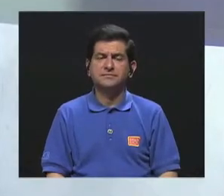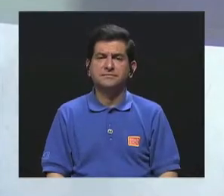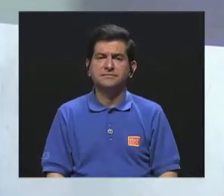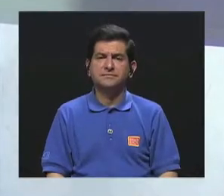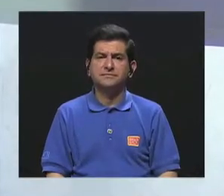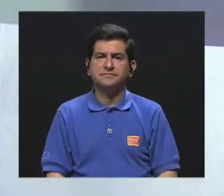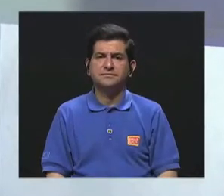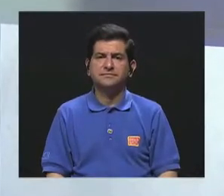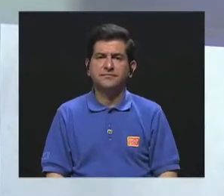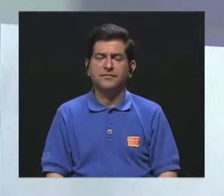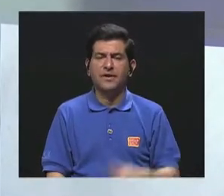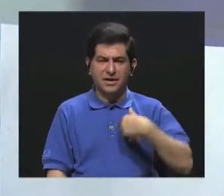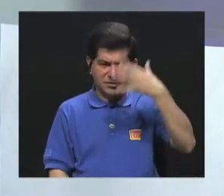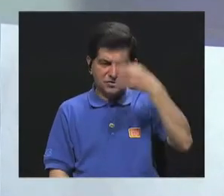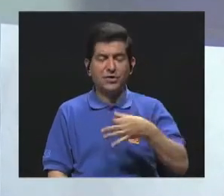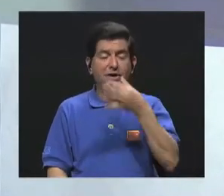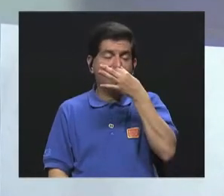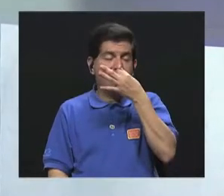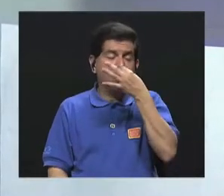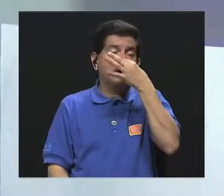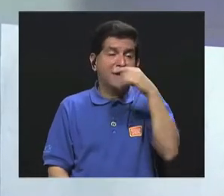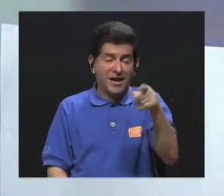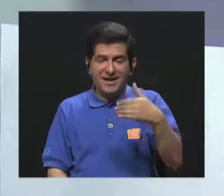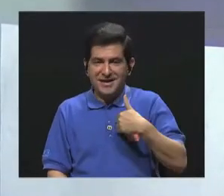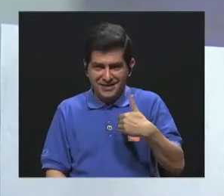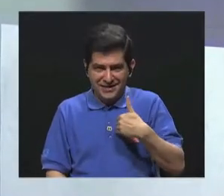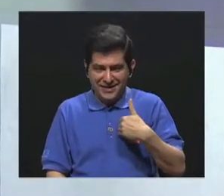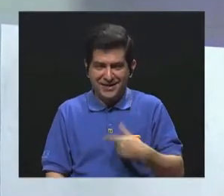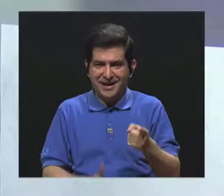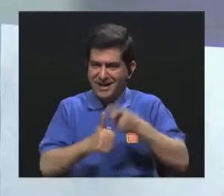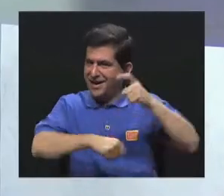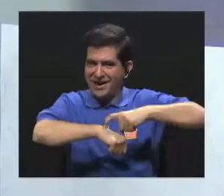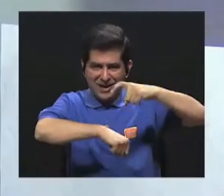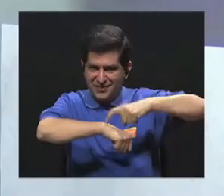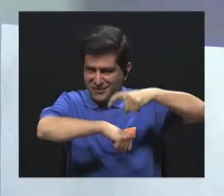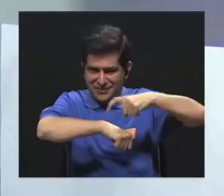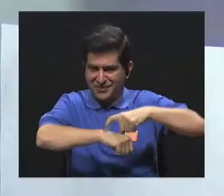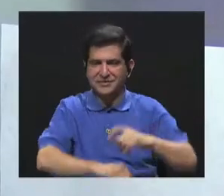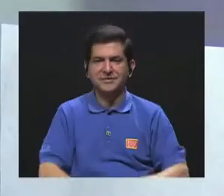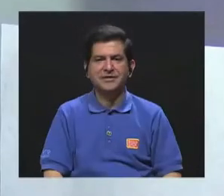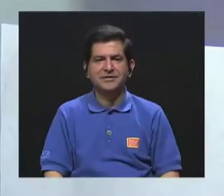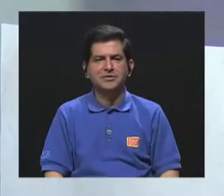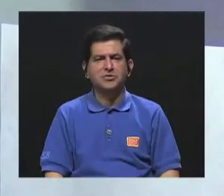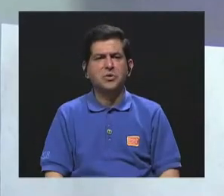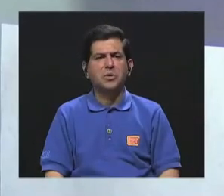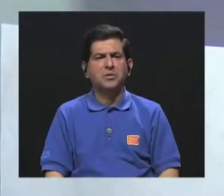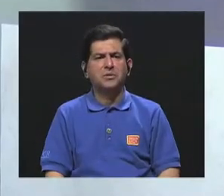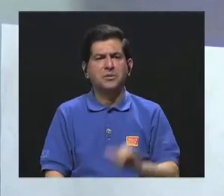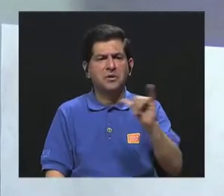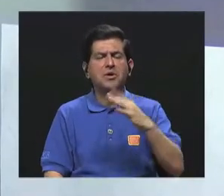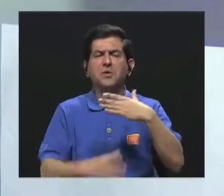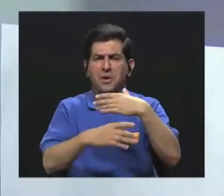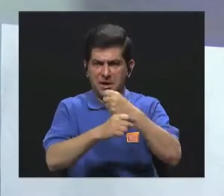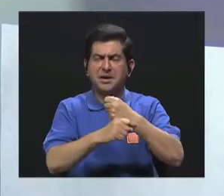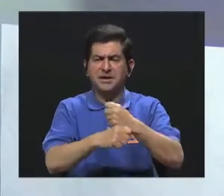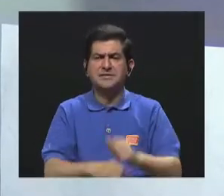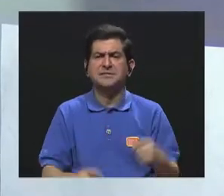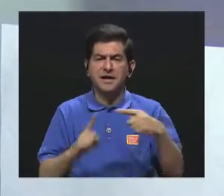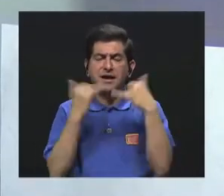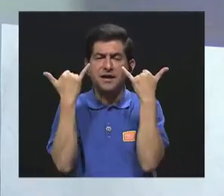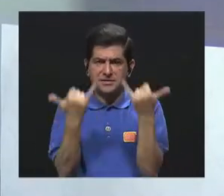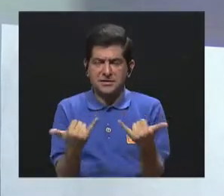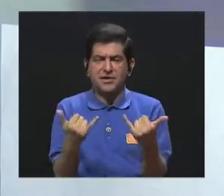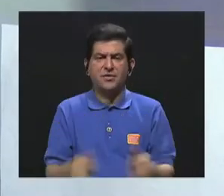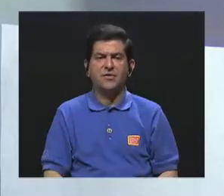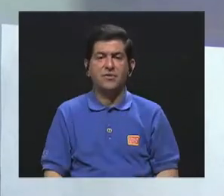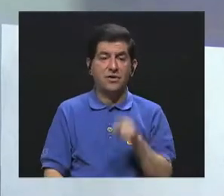como me parece que ese enamoramiento que ella tuvo con ellos desde el primer momento lo logró llegar hasta ahora, y la